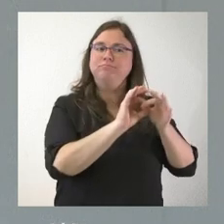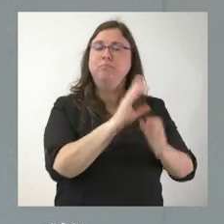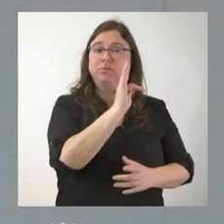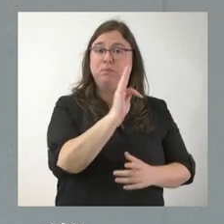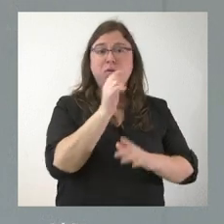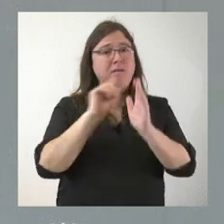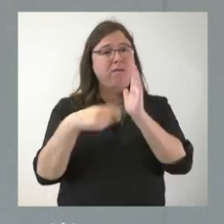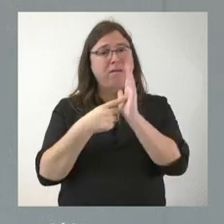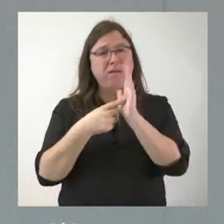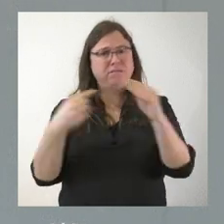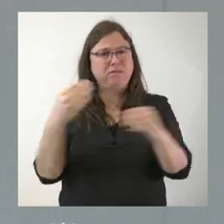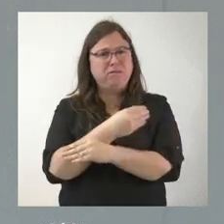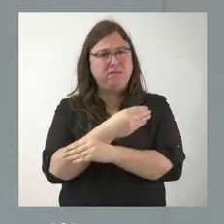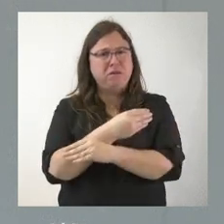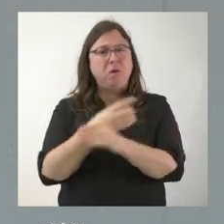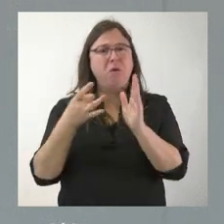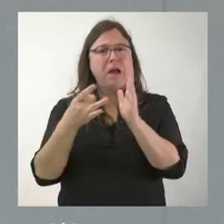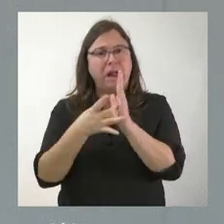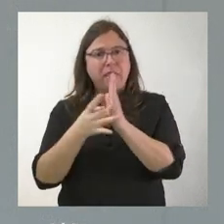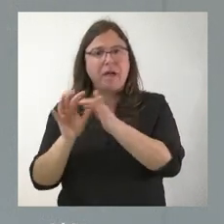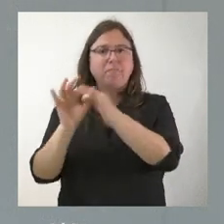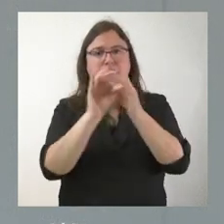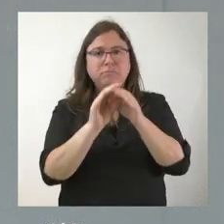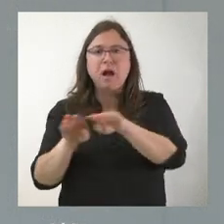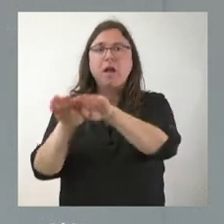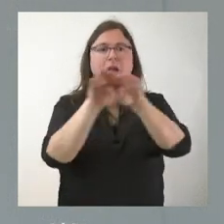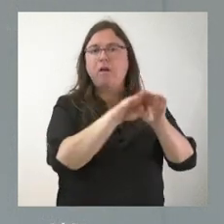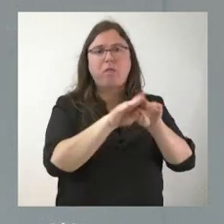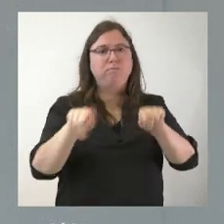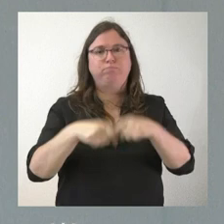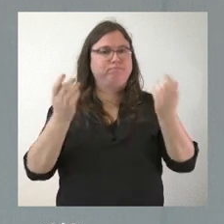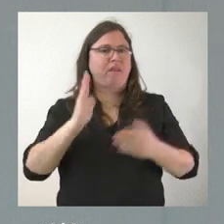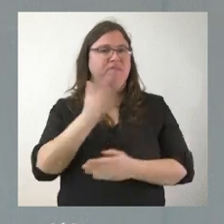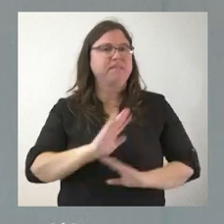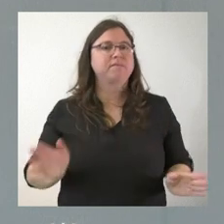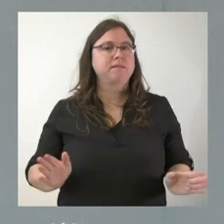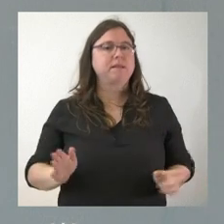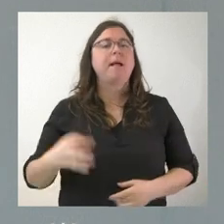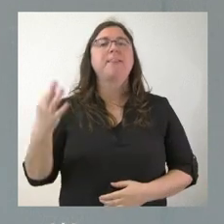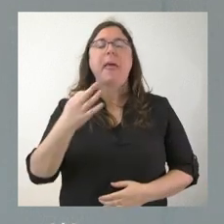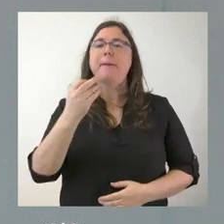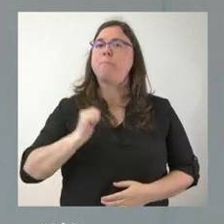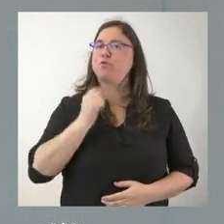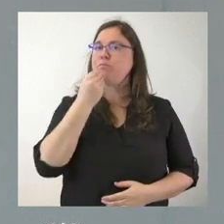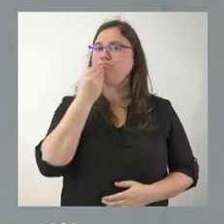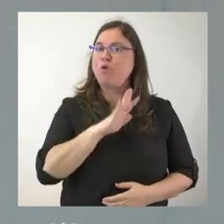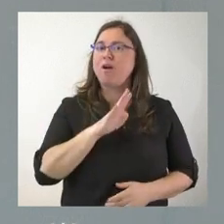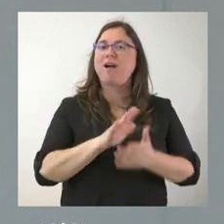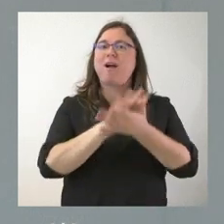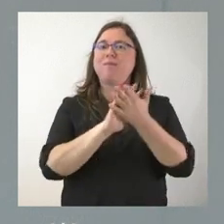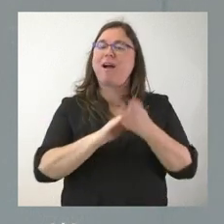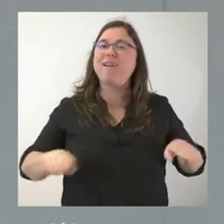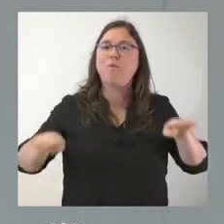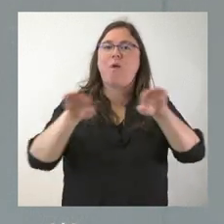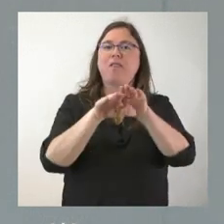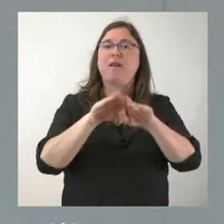la calidad perjudica la cohesión perjudica la igualdad entre los españoles hubiera sido una magnífica ocasión hablando de igualdad de poder